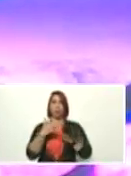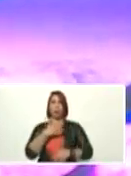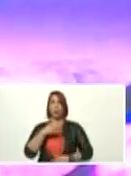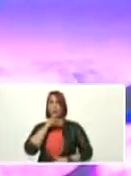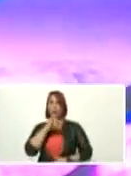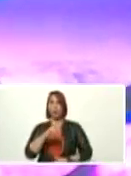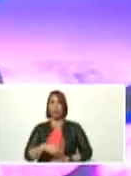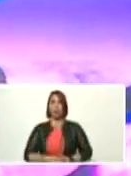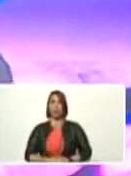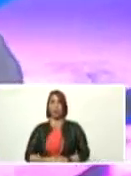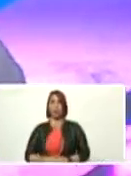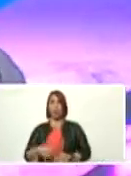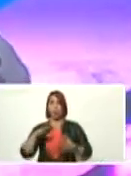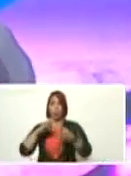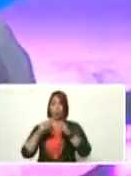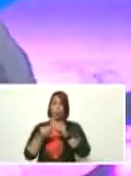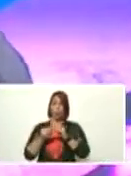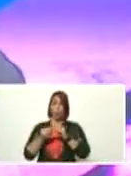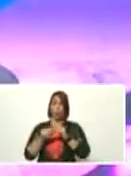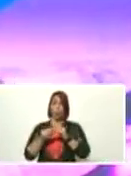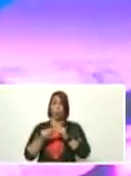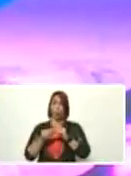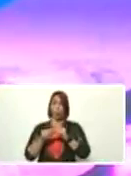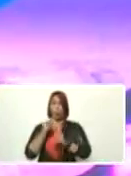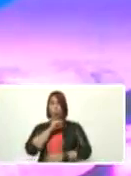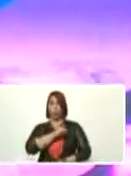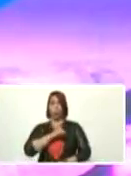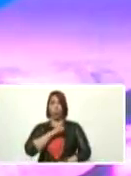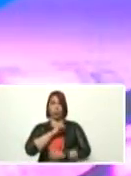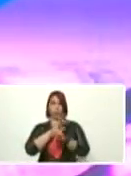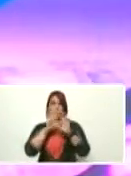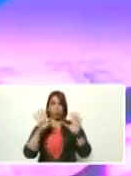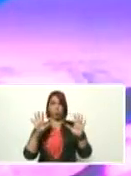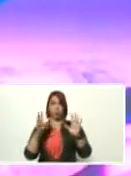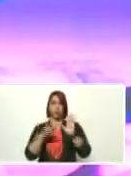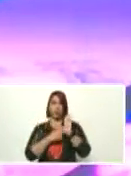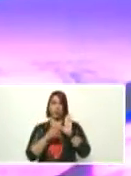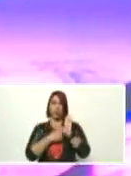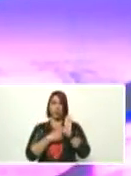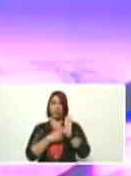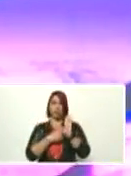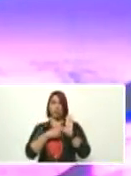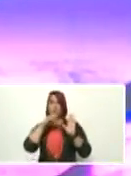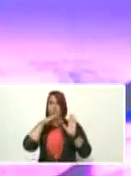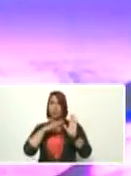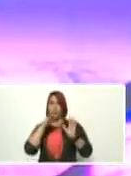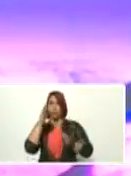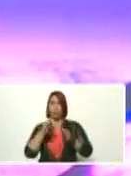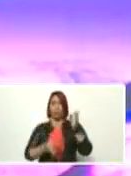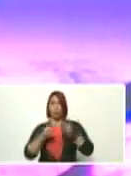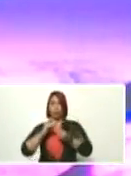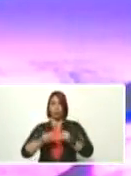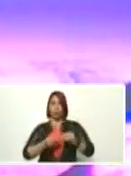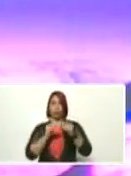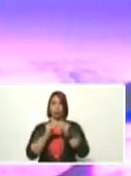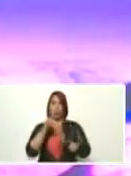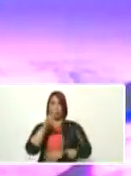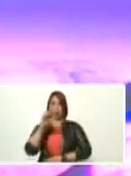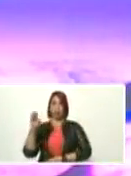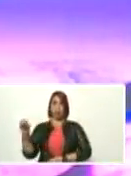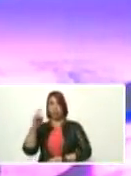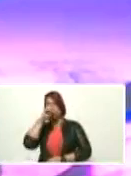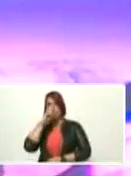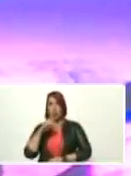señor presidente, que en el contexto de la Comisión para el Esclarecimiento de la Verdad Histórica, Justicia y Reparación por los 300 años